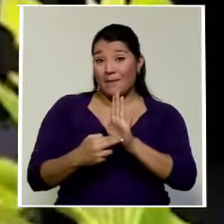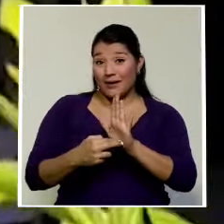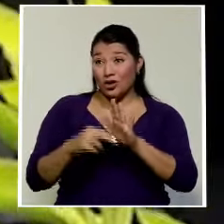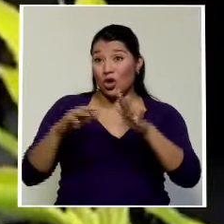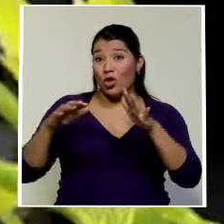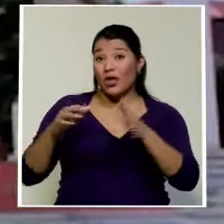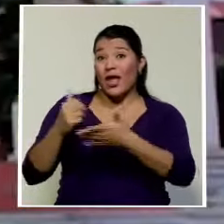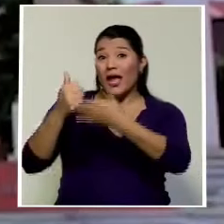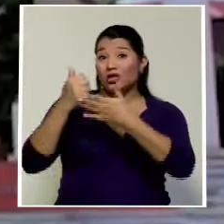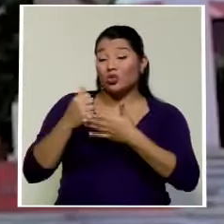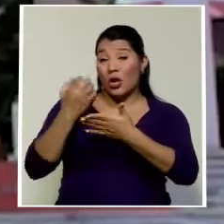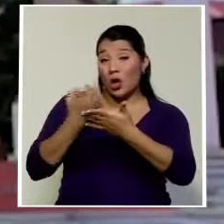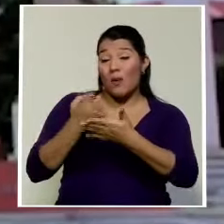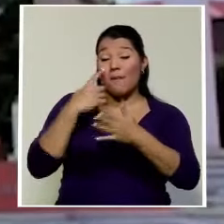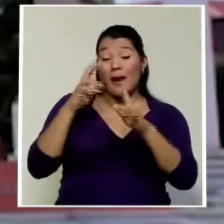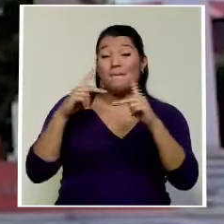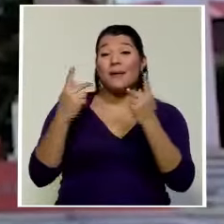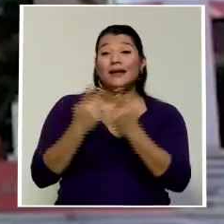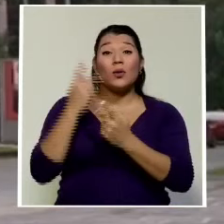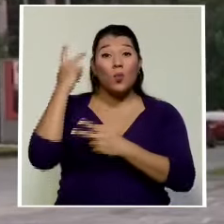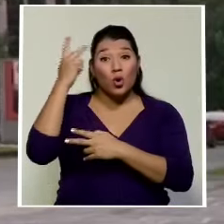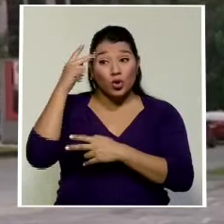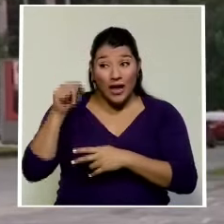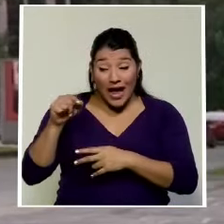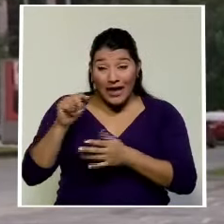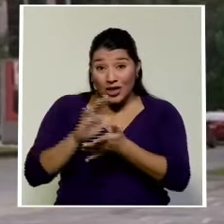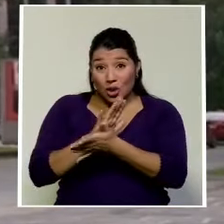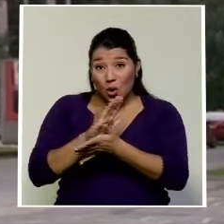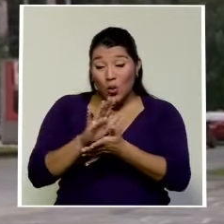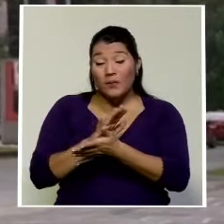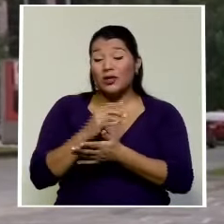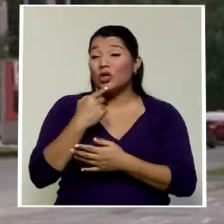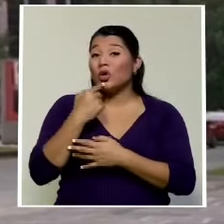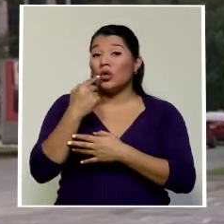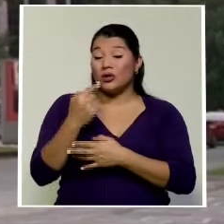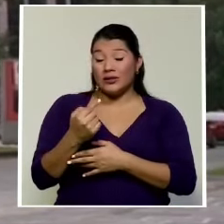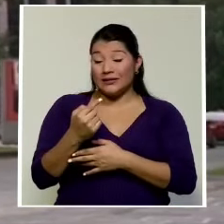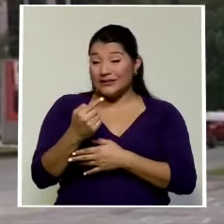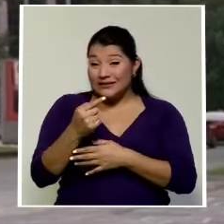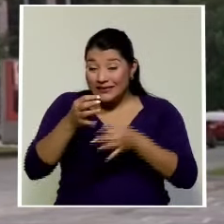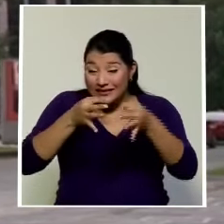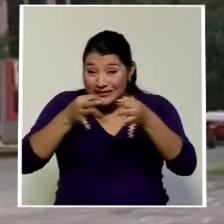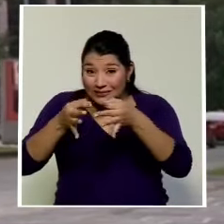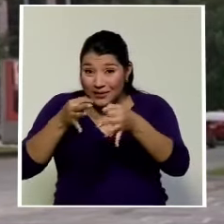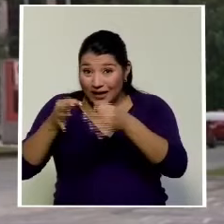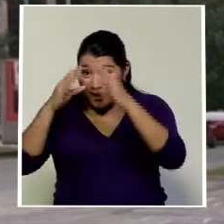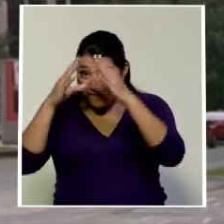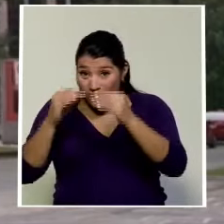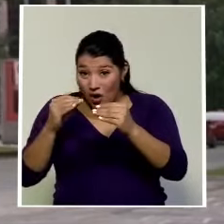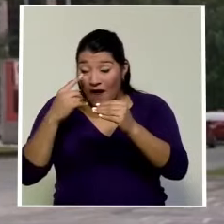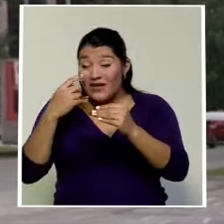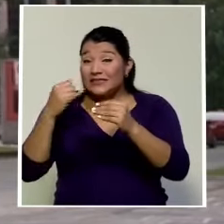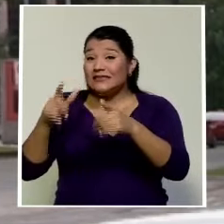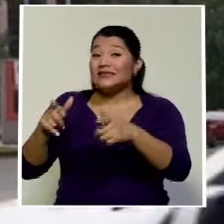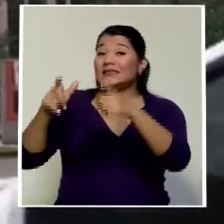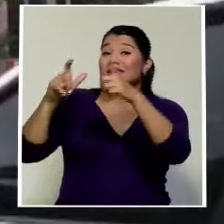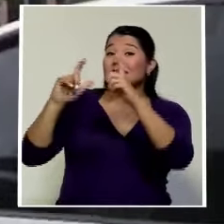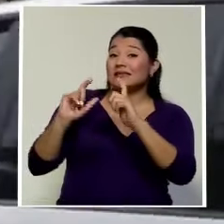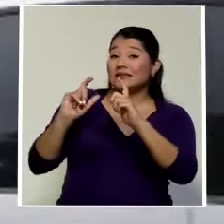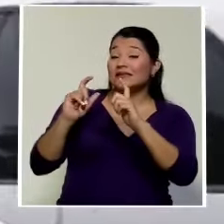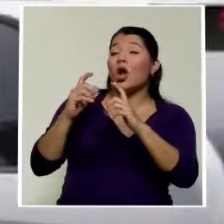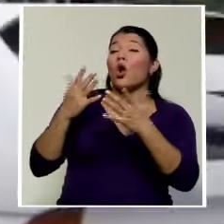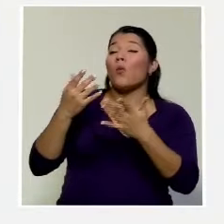Partidos Políticos. En ese documento deberá desagregarse el dato de forma que se indique si la donación en efectivo fue recibida en